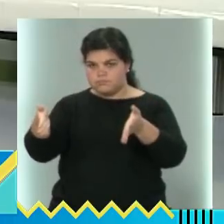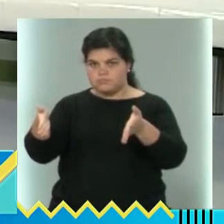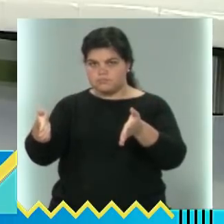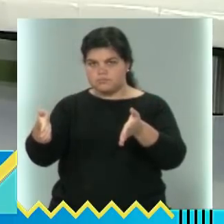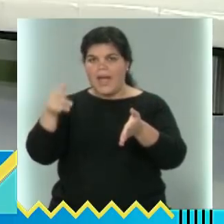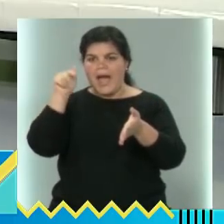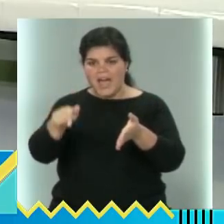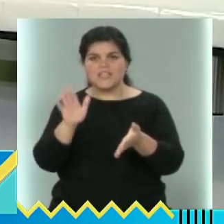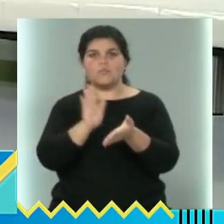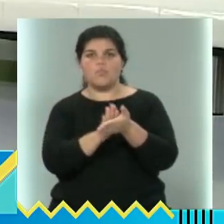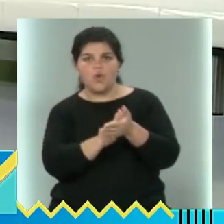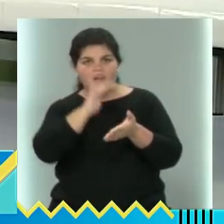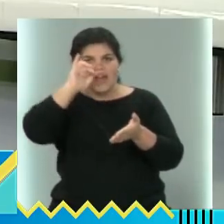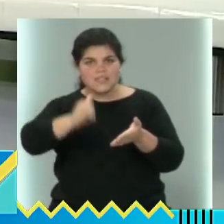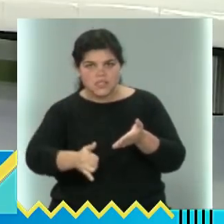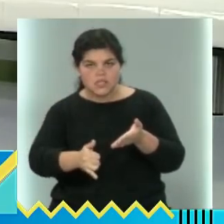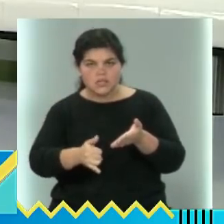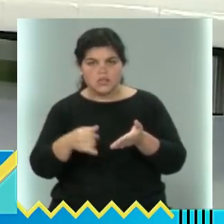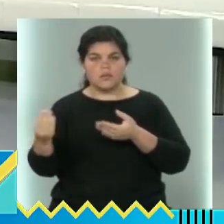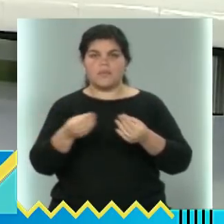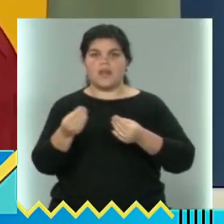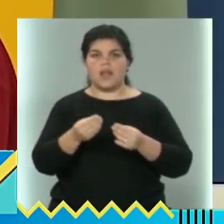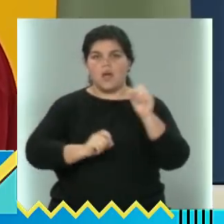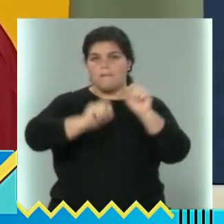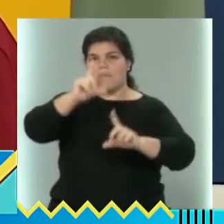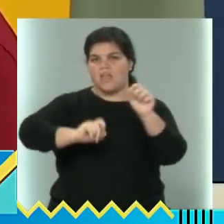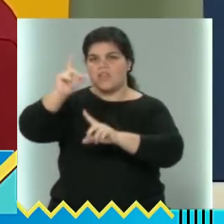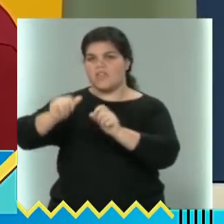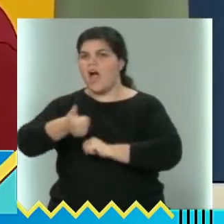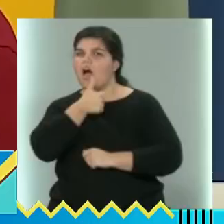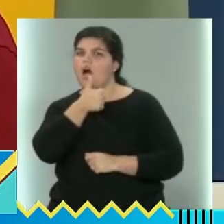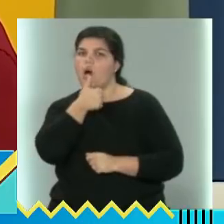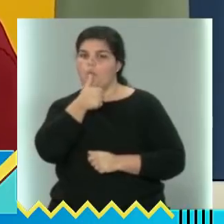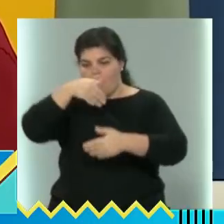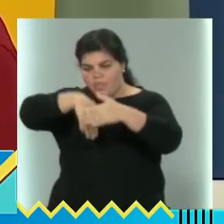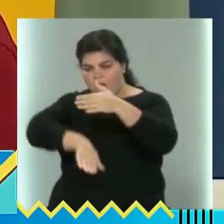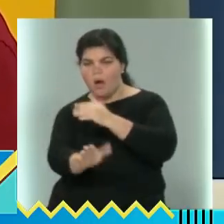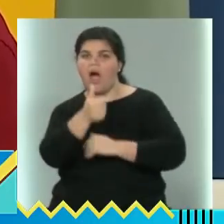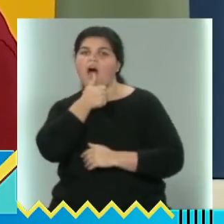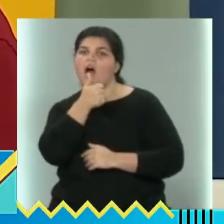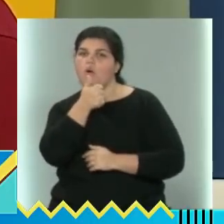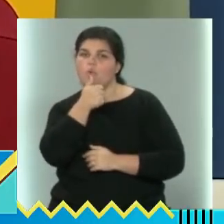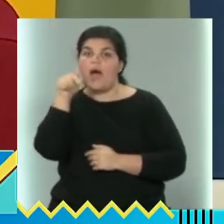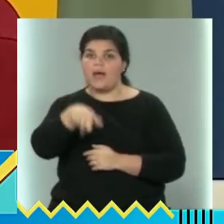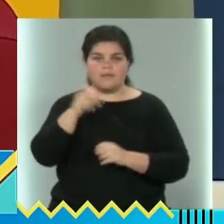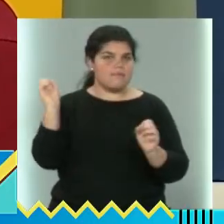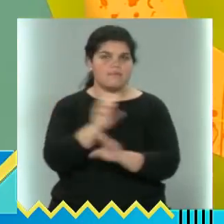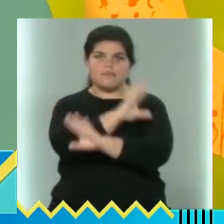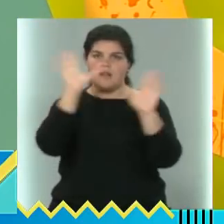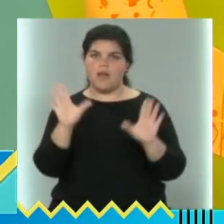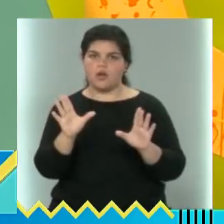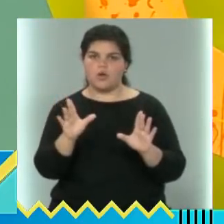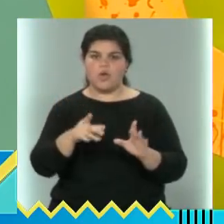a tomar las muestras para efectuar la medida de calidad de aguas, de las aguas subterráneas, cuando claramente el